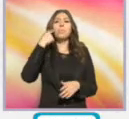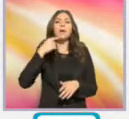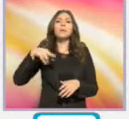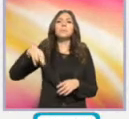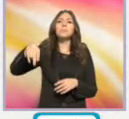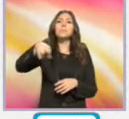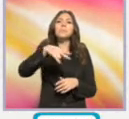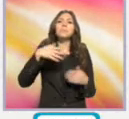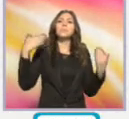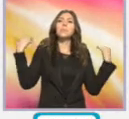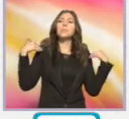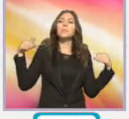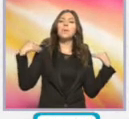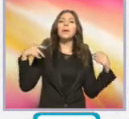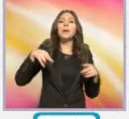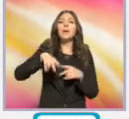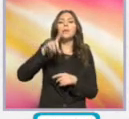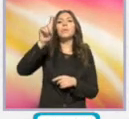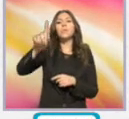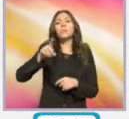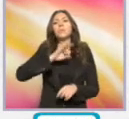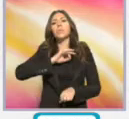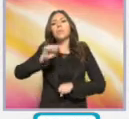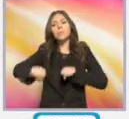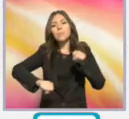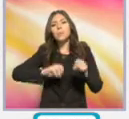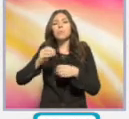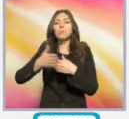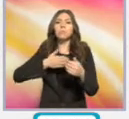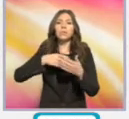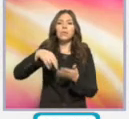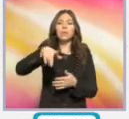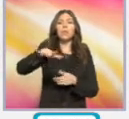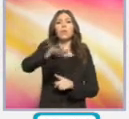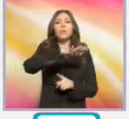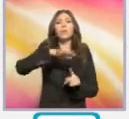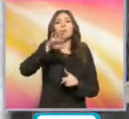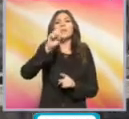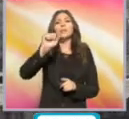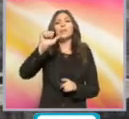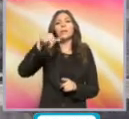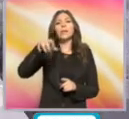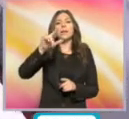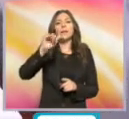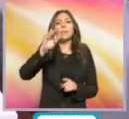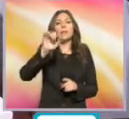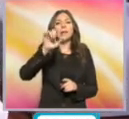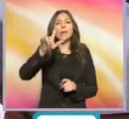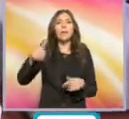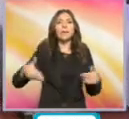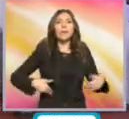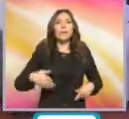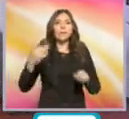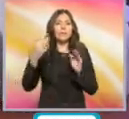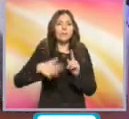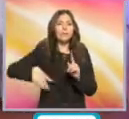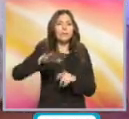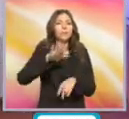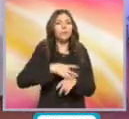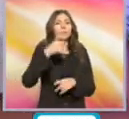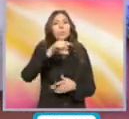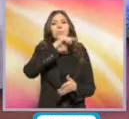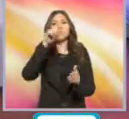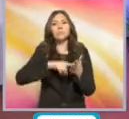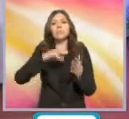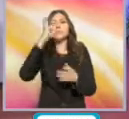paseo dominical. Podemos Dominical, llegar en bicicleta, sí, sí. podemos estar Esta es por en la ahí. colonia San Rafael. La colonia San ¿verdad? Rafael, la de los teatros también. Claro. Entonces, un lugar